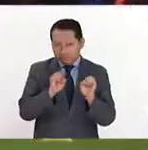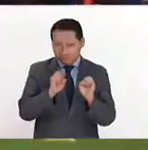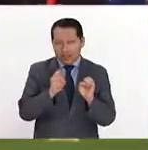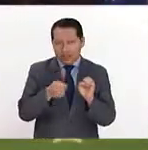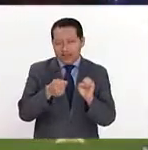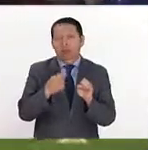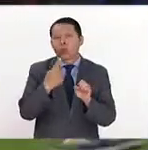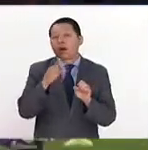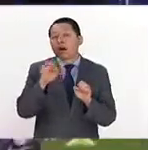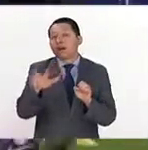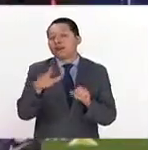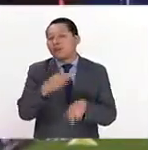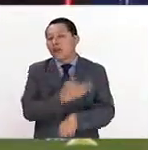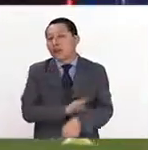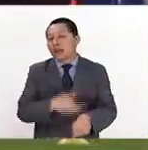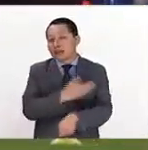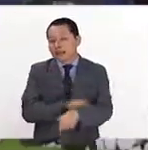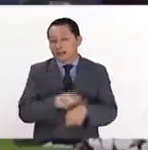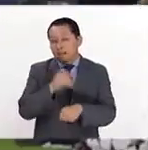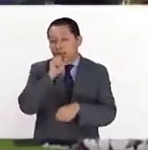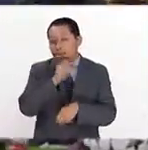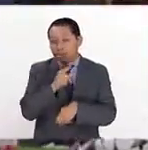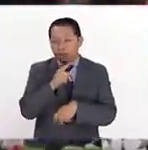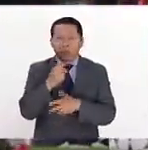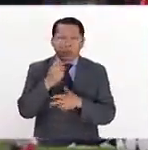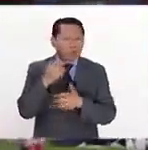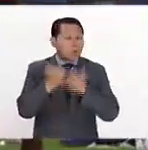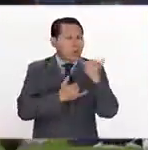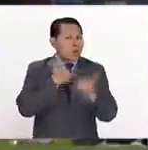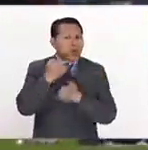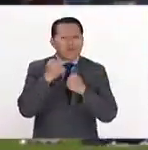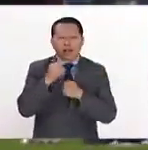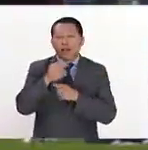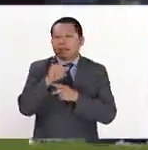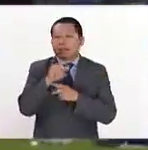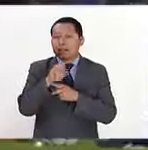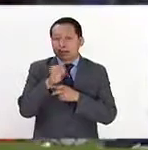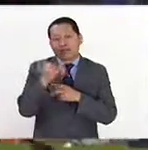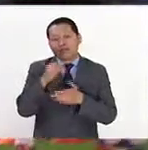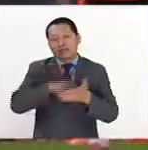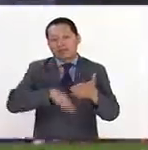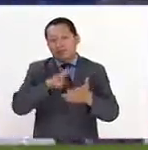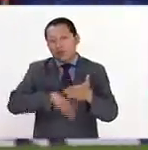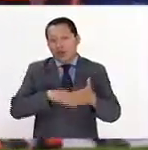iniciará a 1:45 de la tarde, así que nos espera un juegazo entre Chelsea y Barcelona.